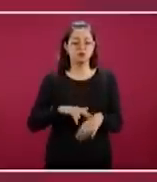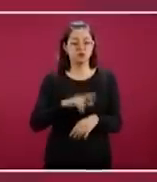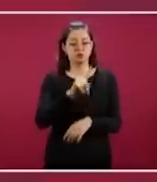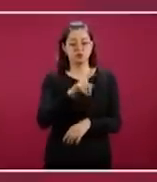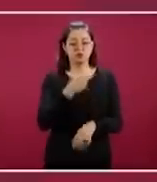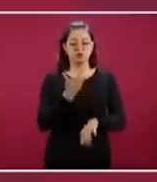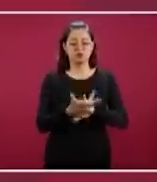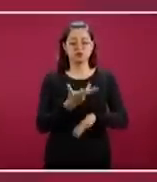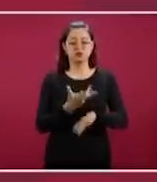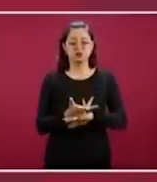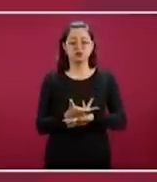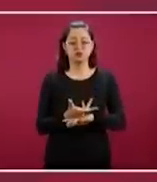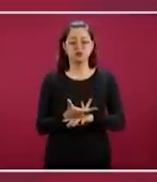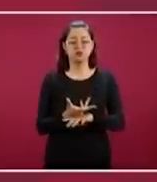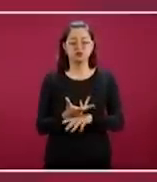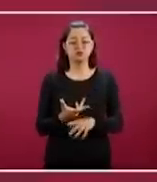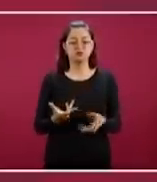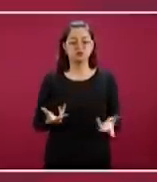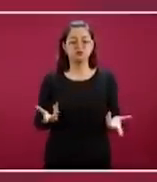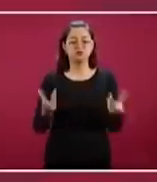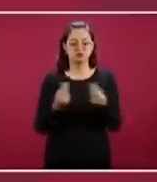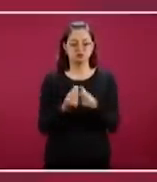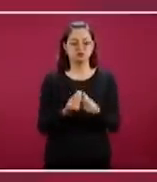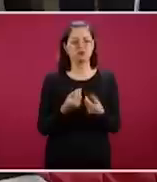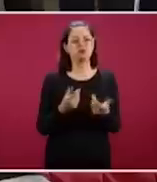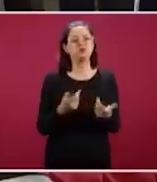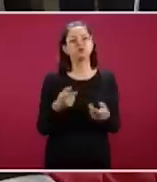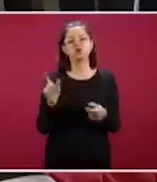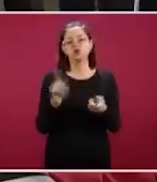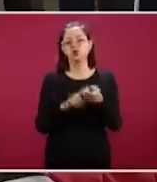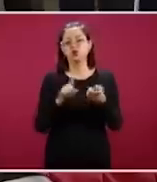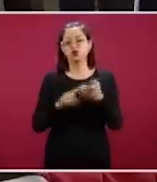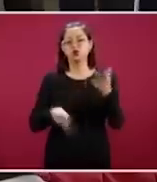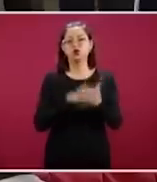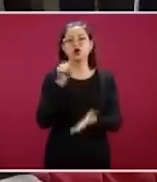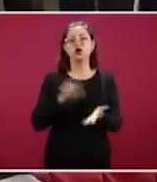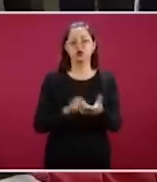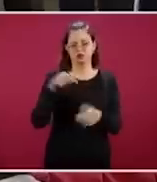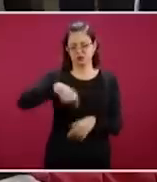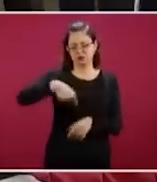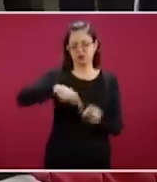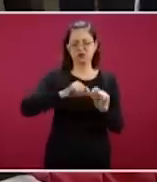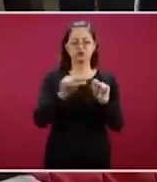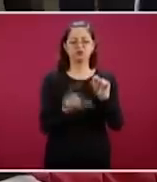se celebrara, se llevara a cabo en México,